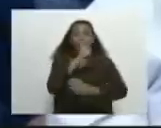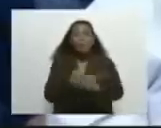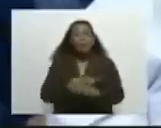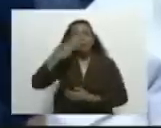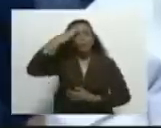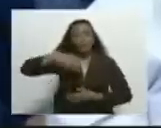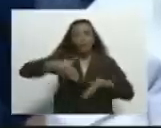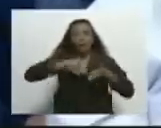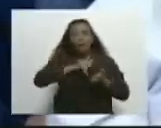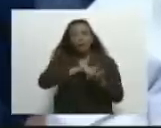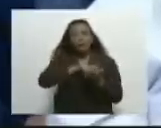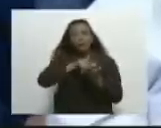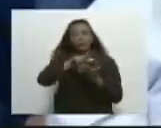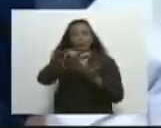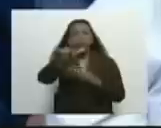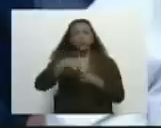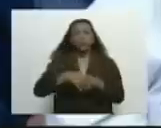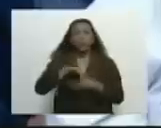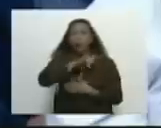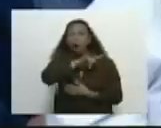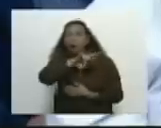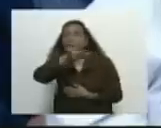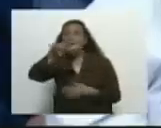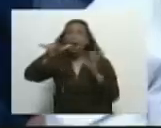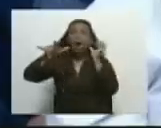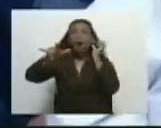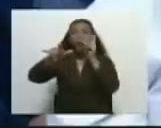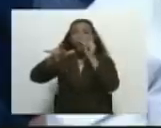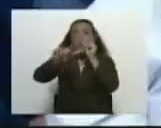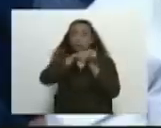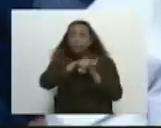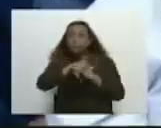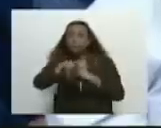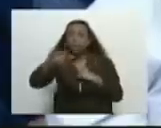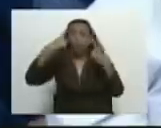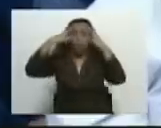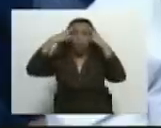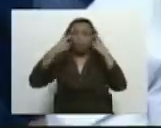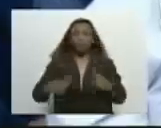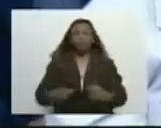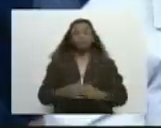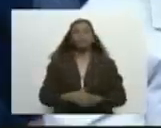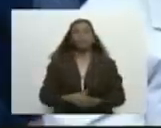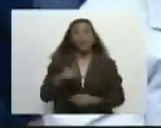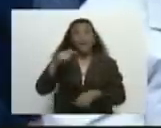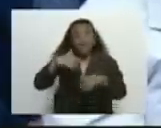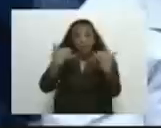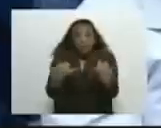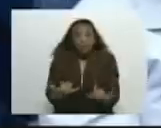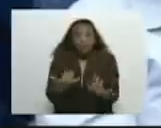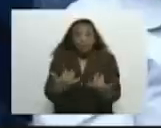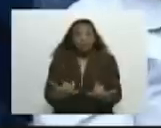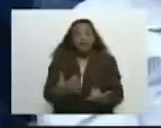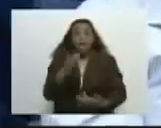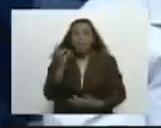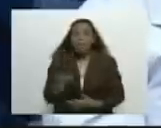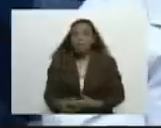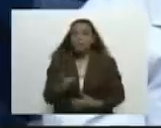Nacional Bolivariana, con los aviadores y las aviadoras que en este momento de dolor